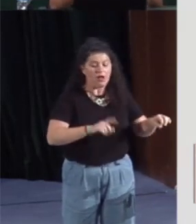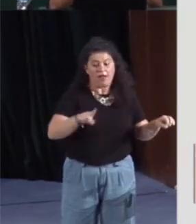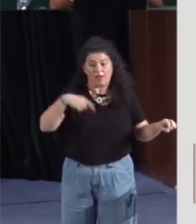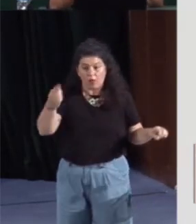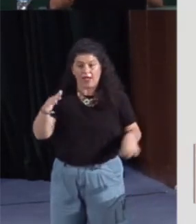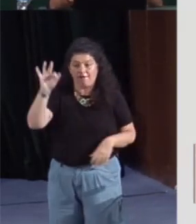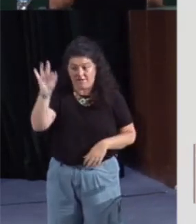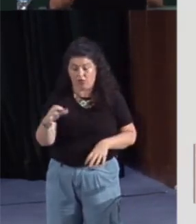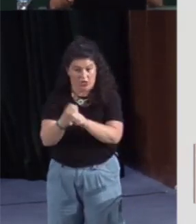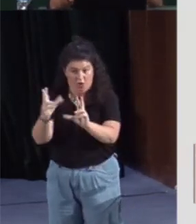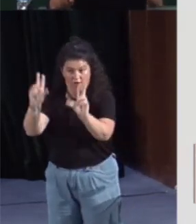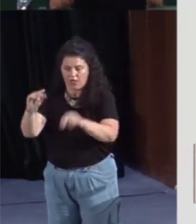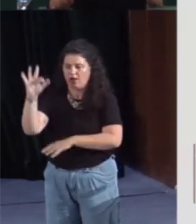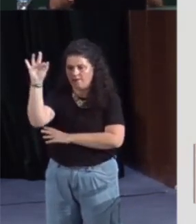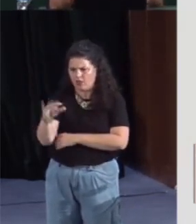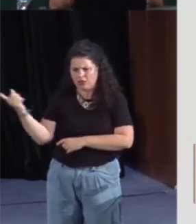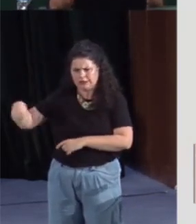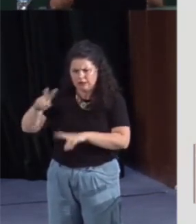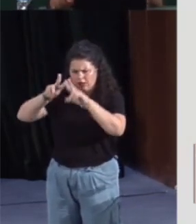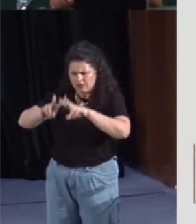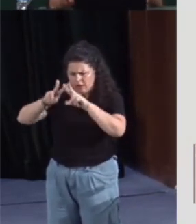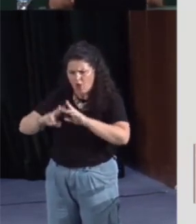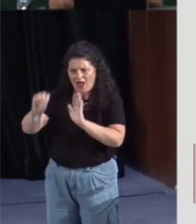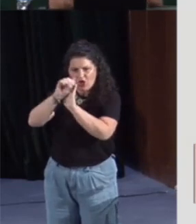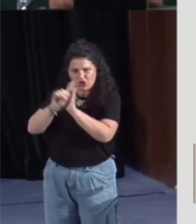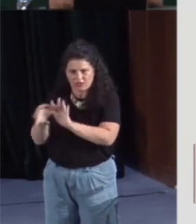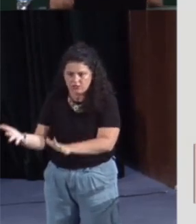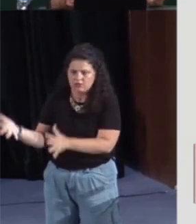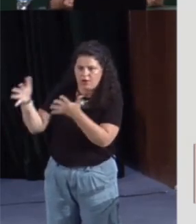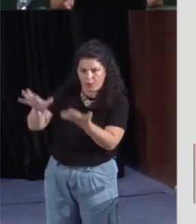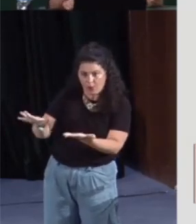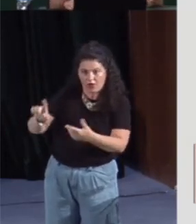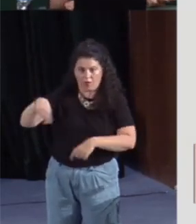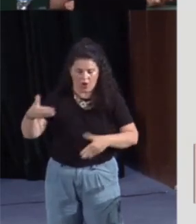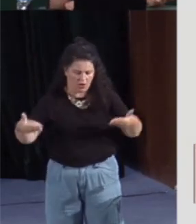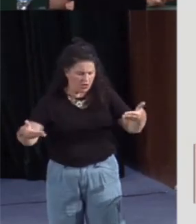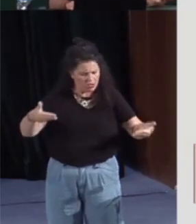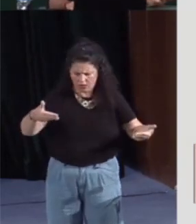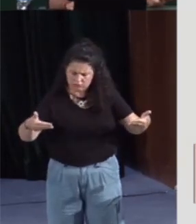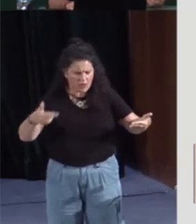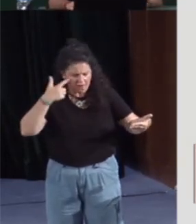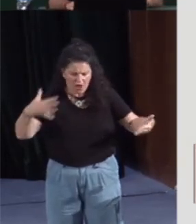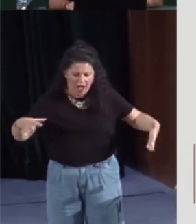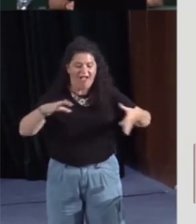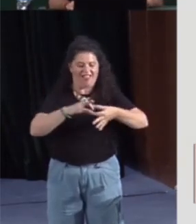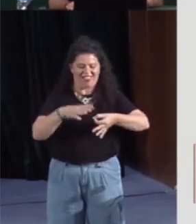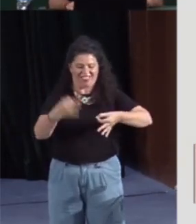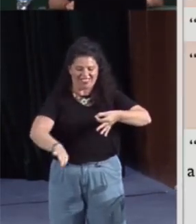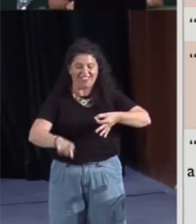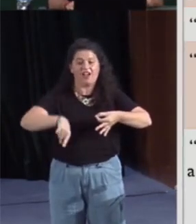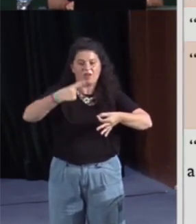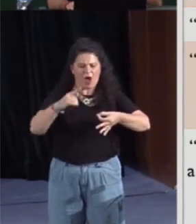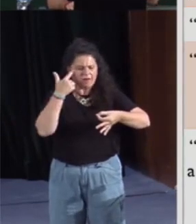buscar los equivalentes de esas metáforas en cada una, o sea, en la lengua final. Y por último, ver qué tipo de técnicas había